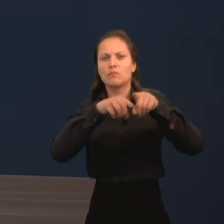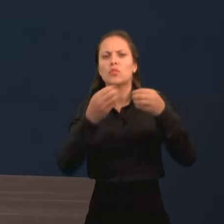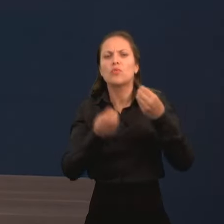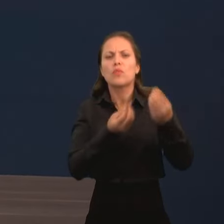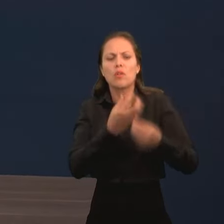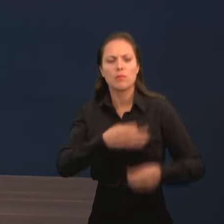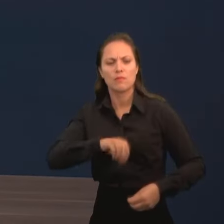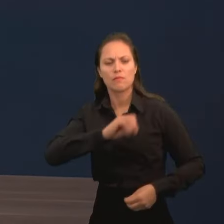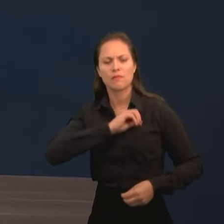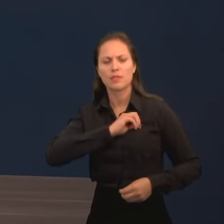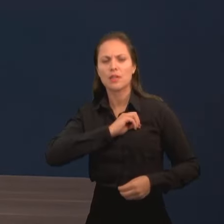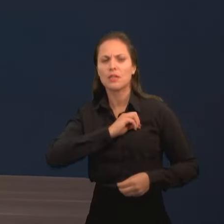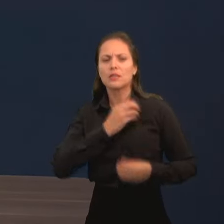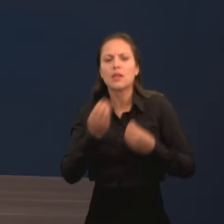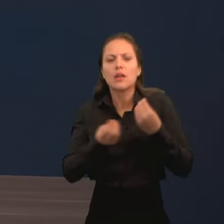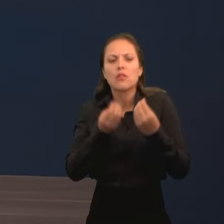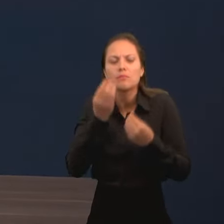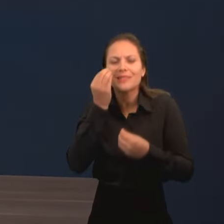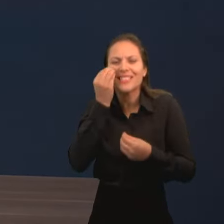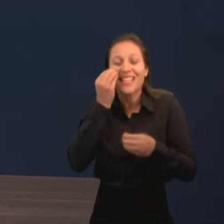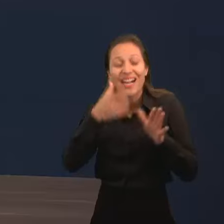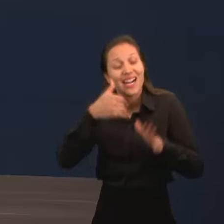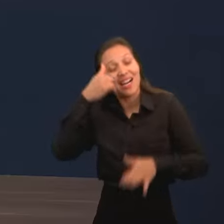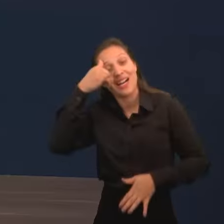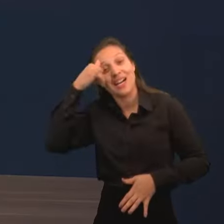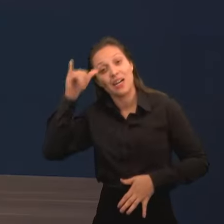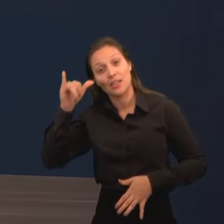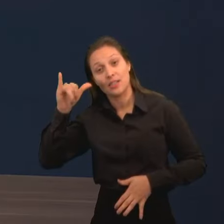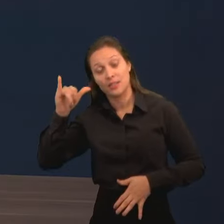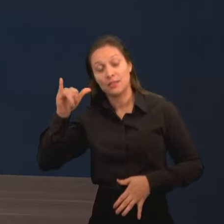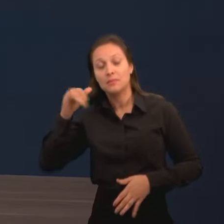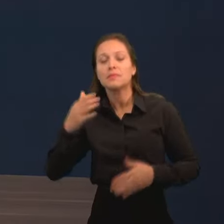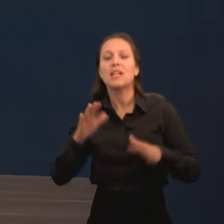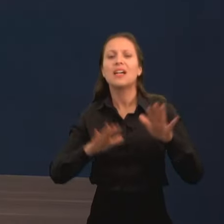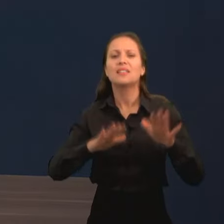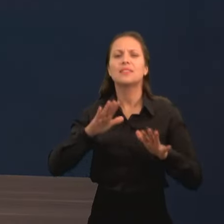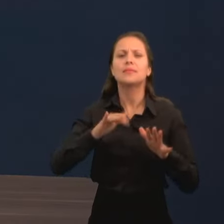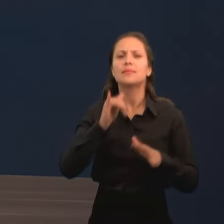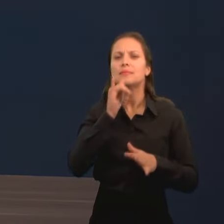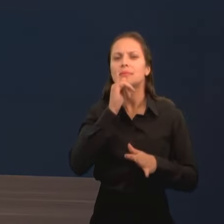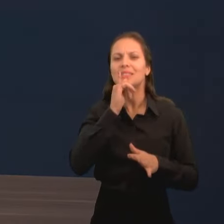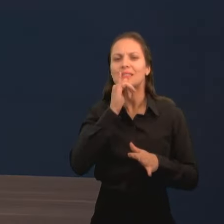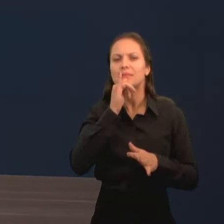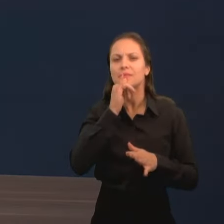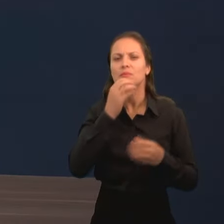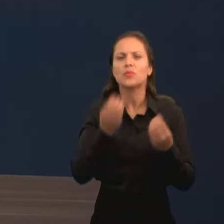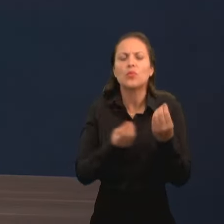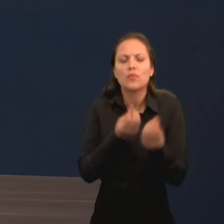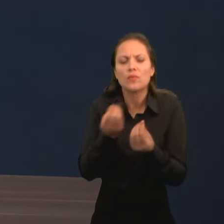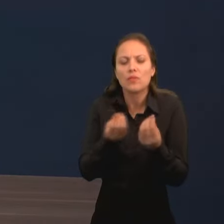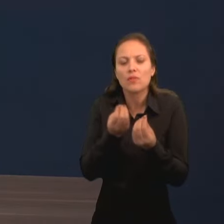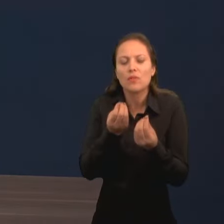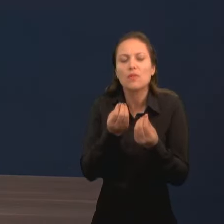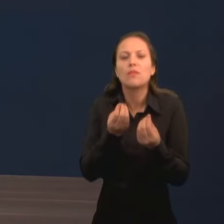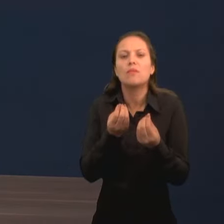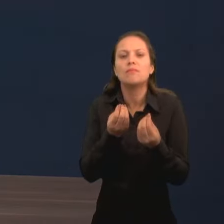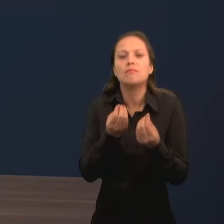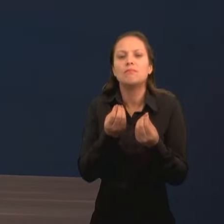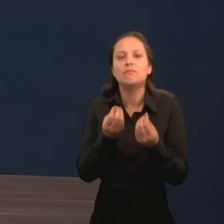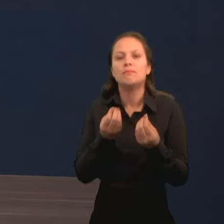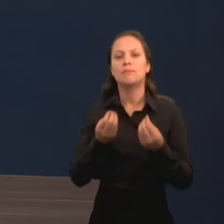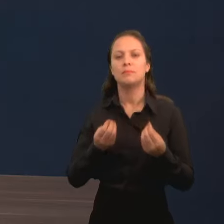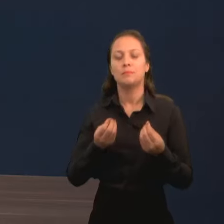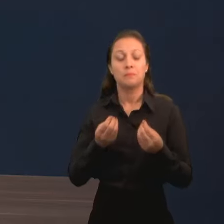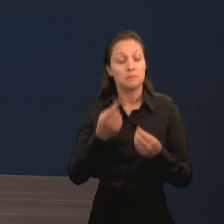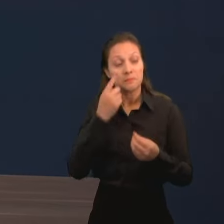fiscalización alguna medida preventiva. Nuestro gran problema es trabajar en la represión y que